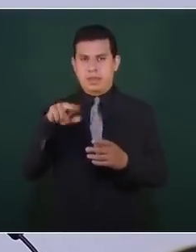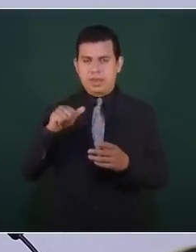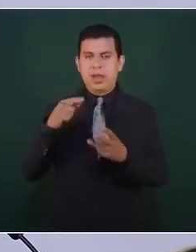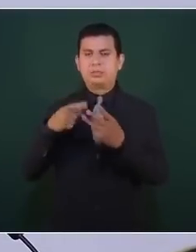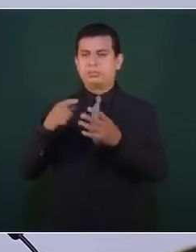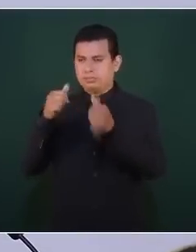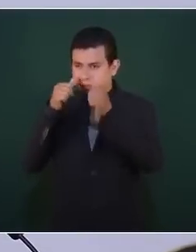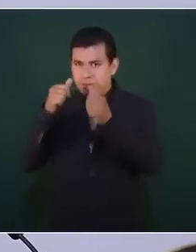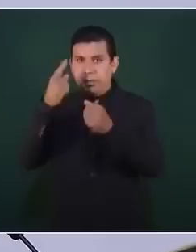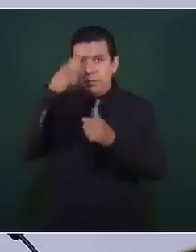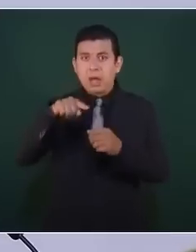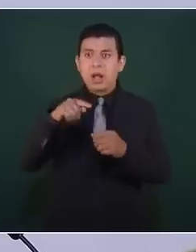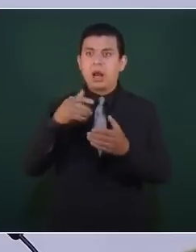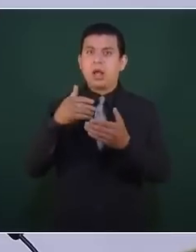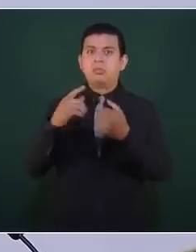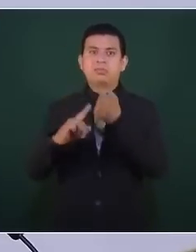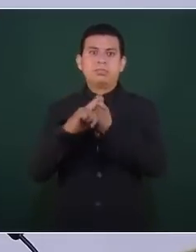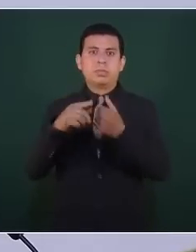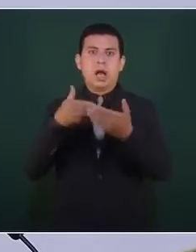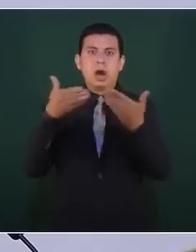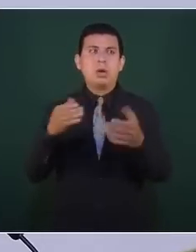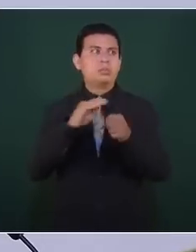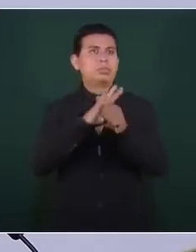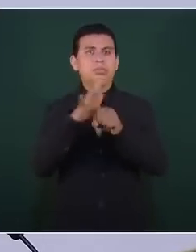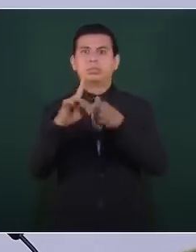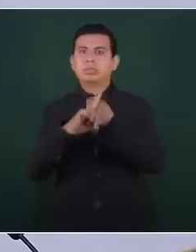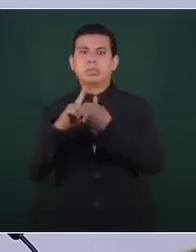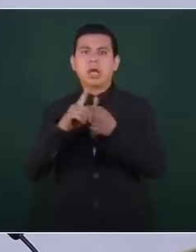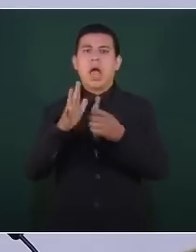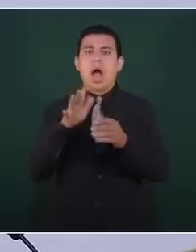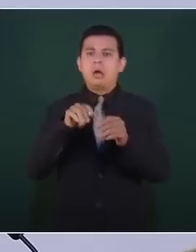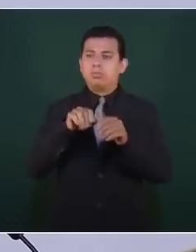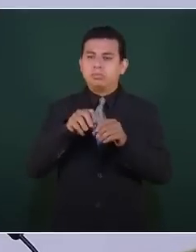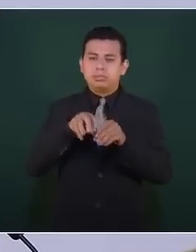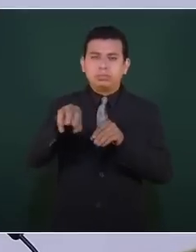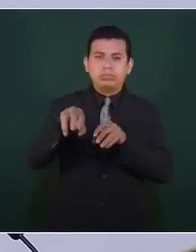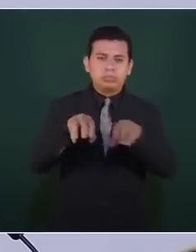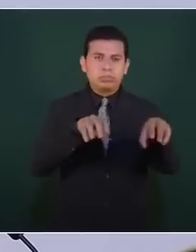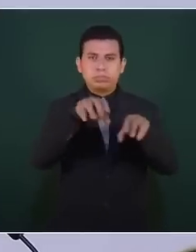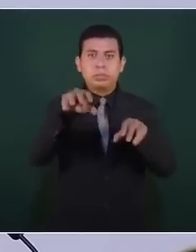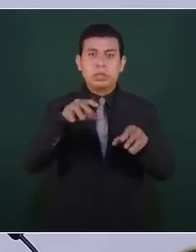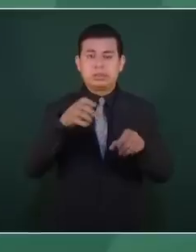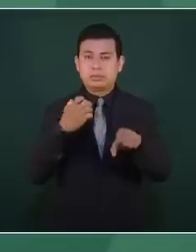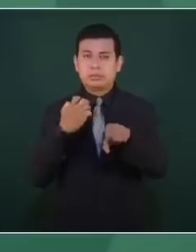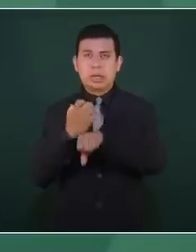emergencia sanitaria del COVID-19, han sido concentradas aquí al estado